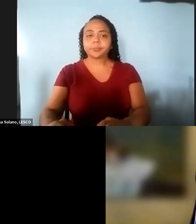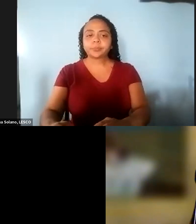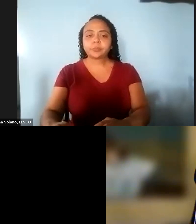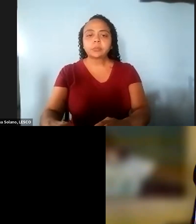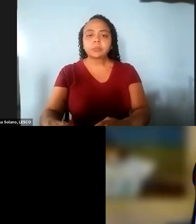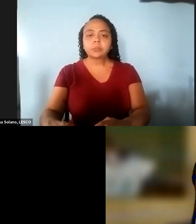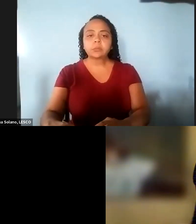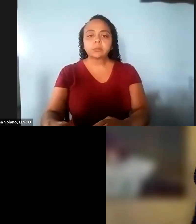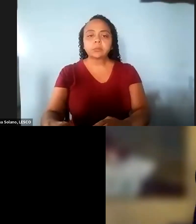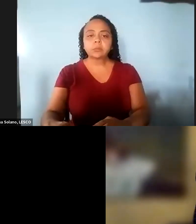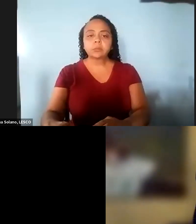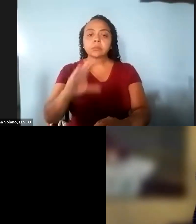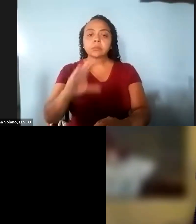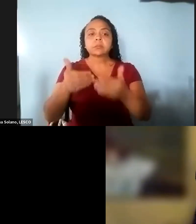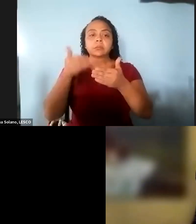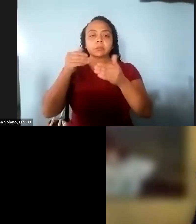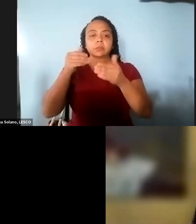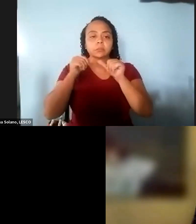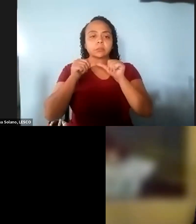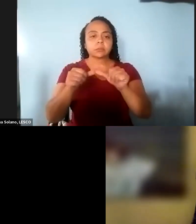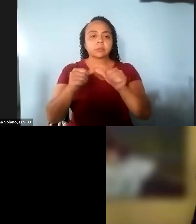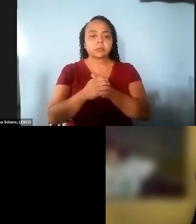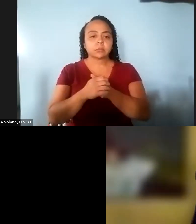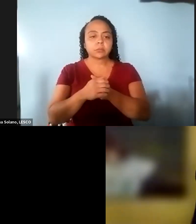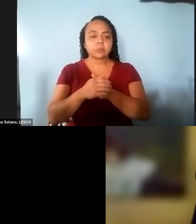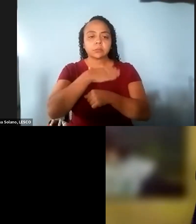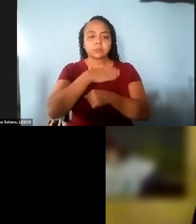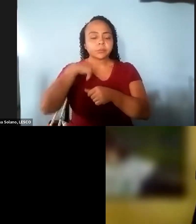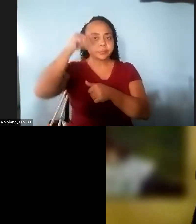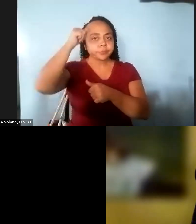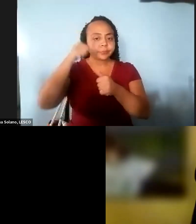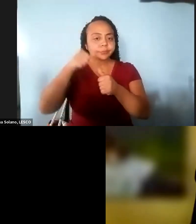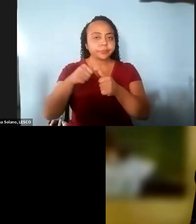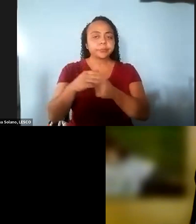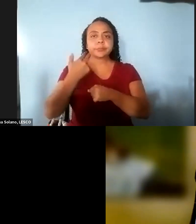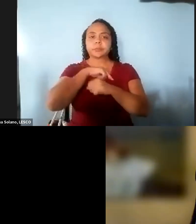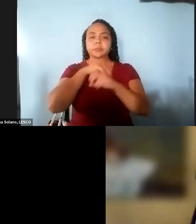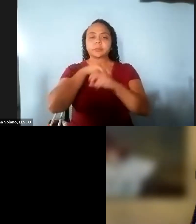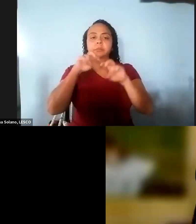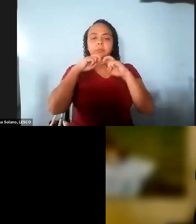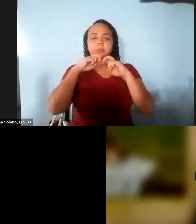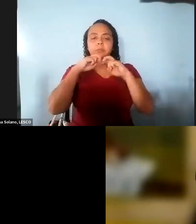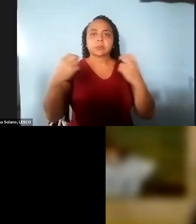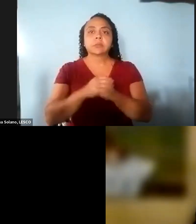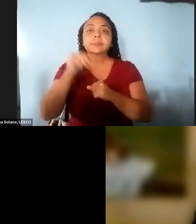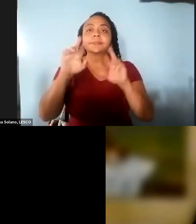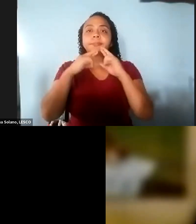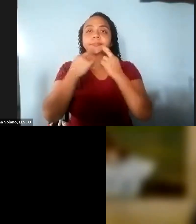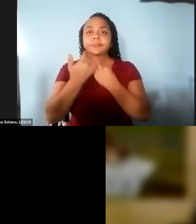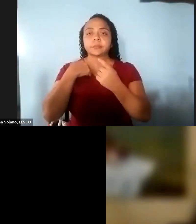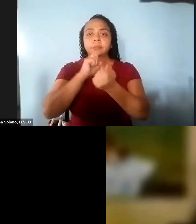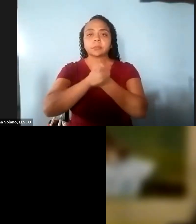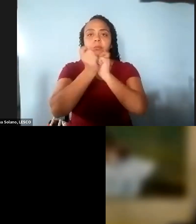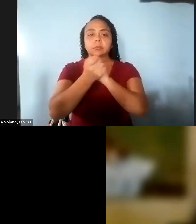y antes de continuar me gustaría recordarles a nuestra audiencia que esta sesión cuenta con traducción